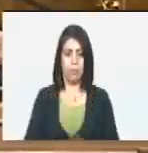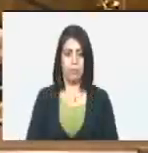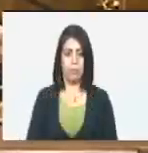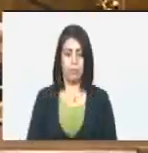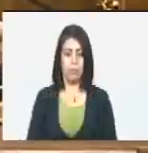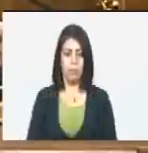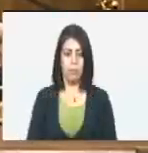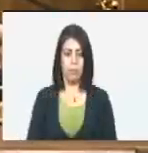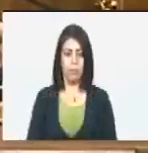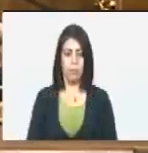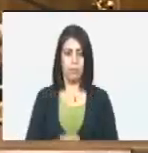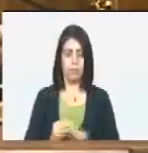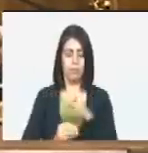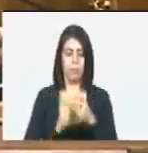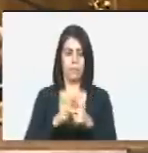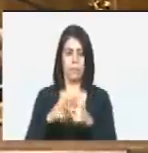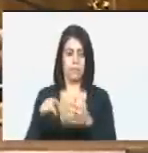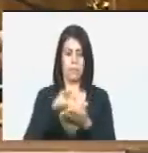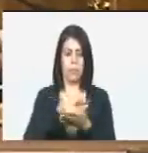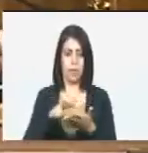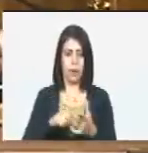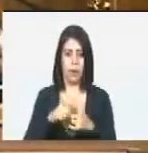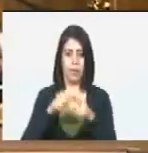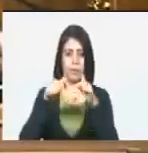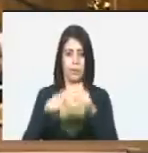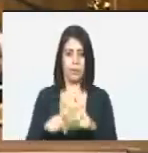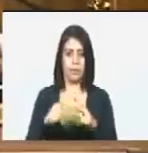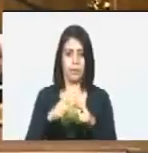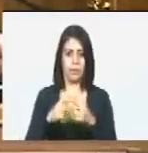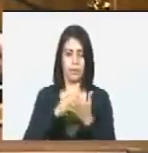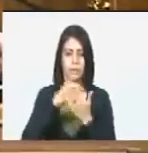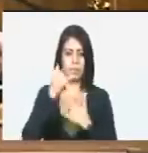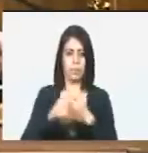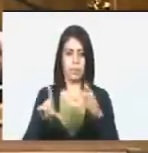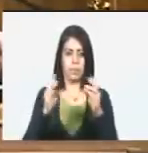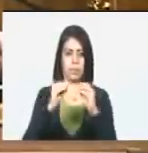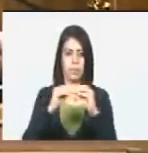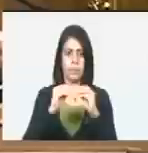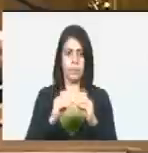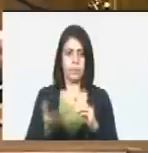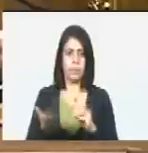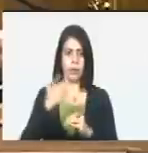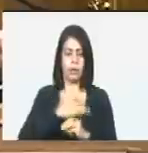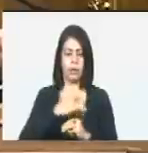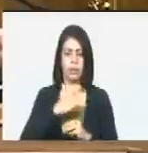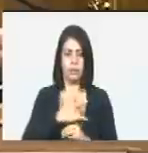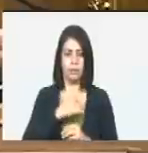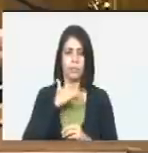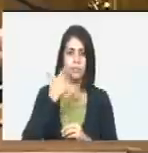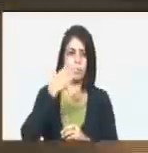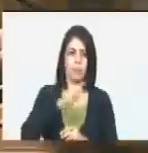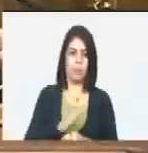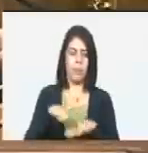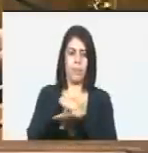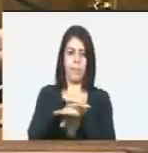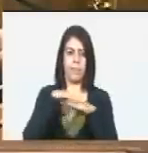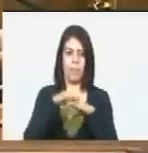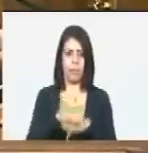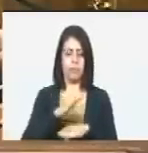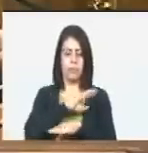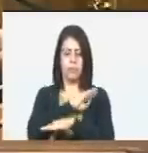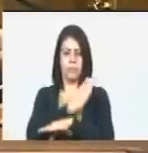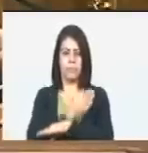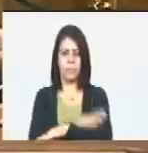Propuesta de orden del día, punto número uno, proyecto de acuerdo por el sensible fallecimiento de la ministra del Poder Popular para